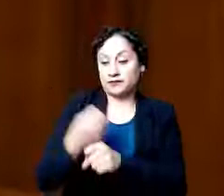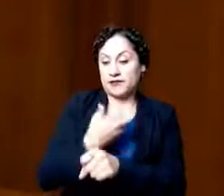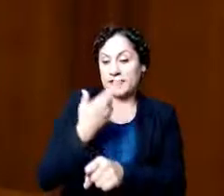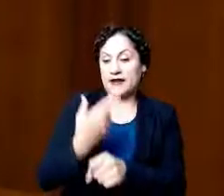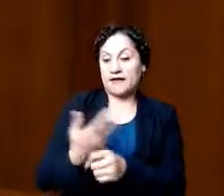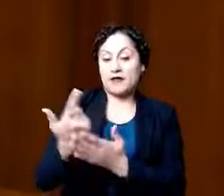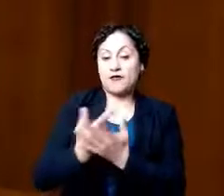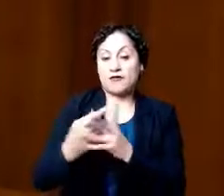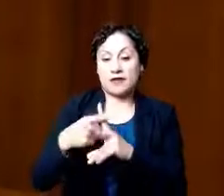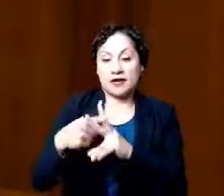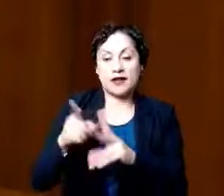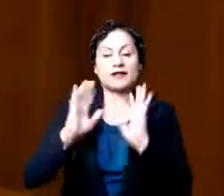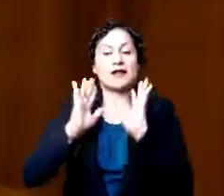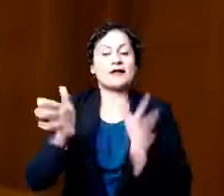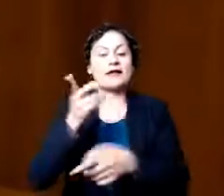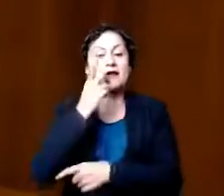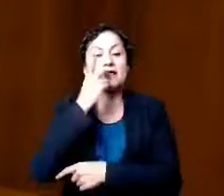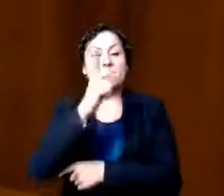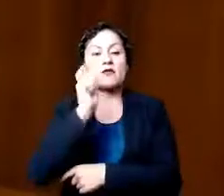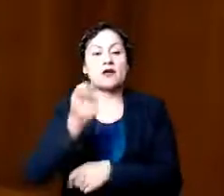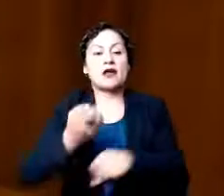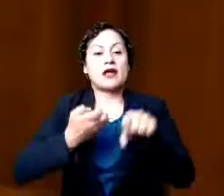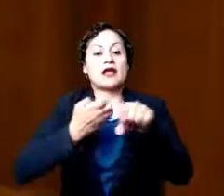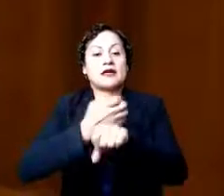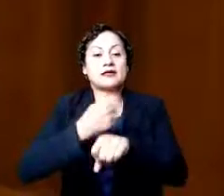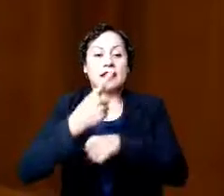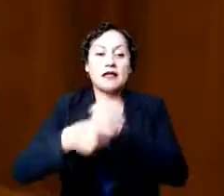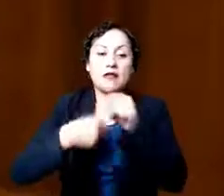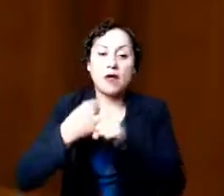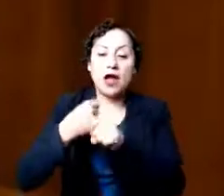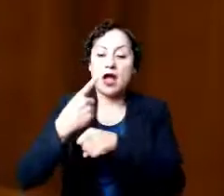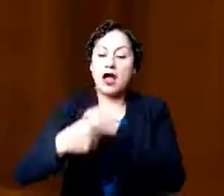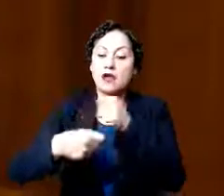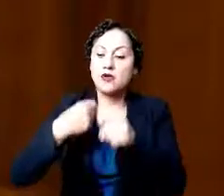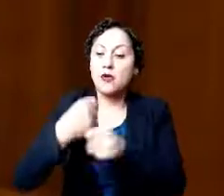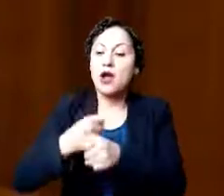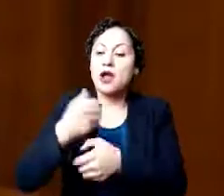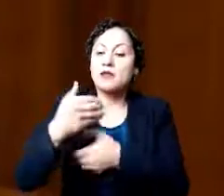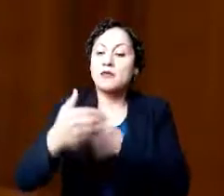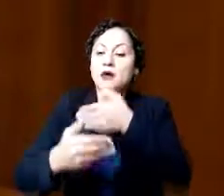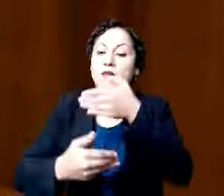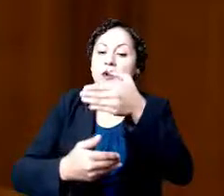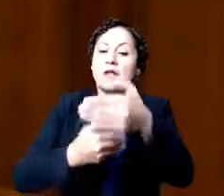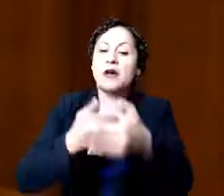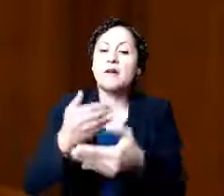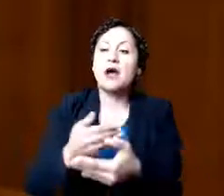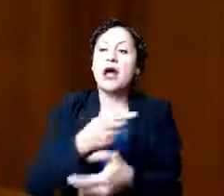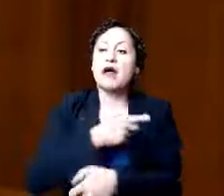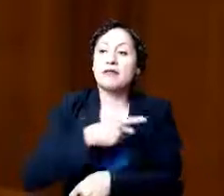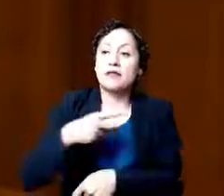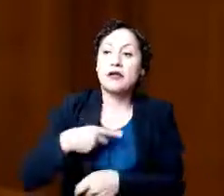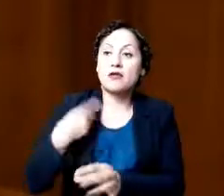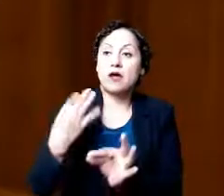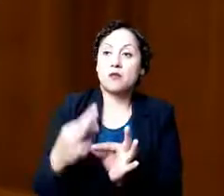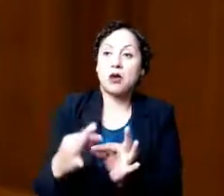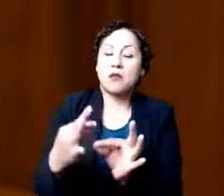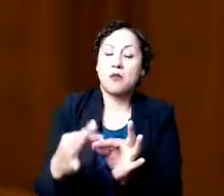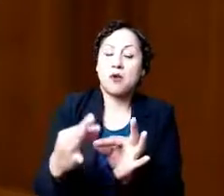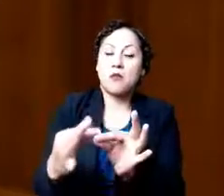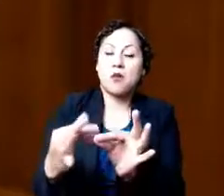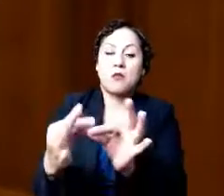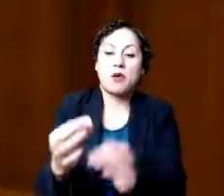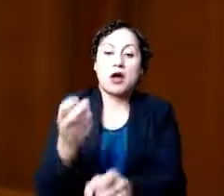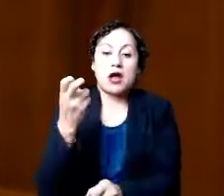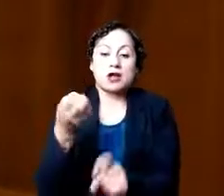pues también somos una entidad que año con año ha incrementado la calidad crediticia de las finanzas del Estado, lo cual habla de un manejo sumamente